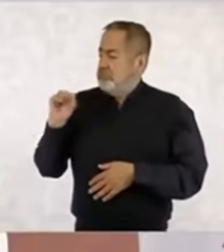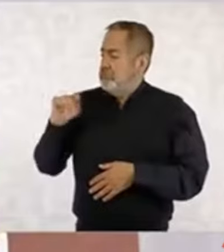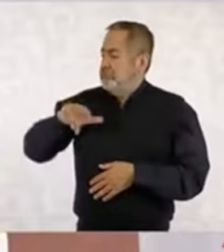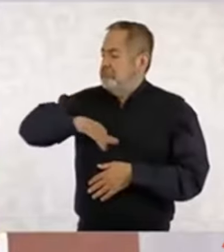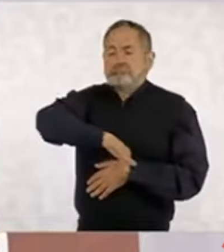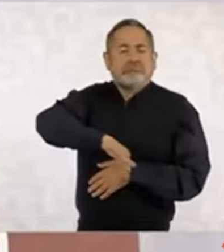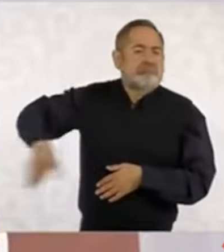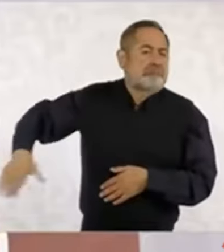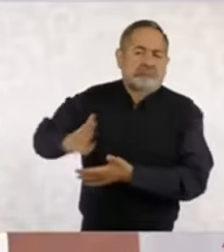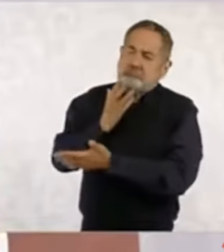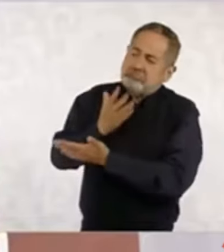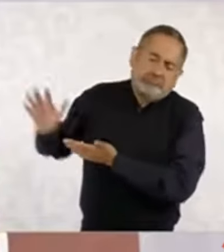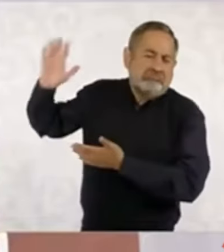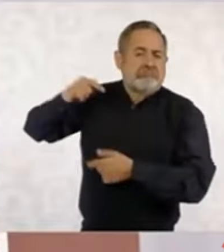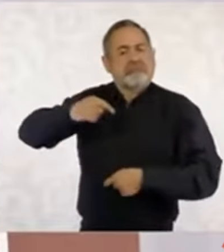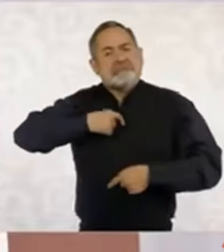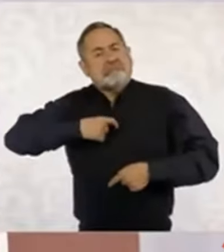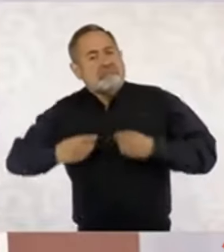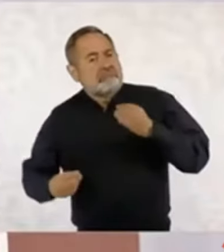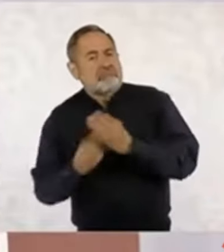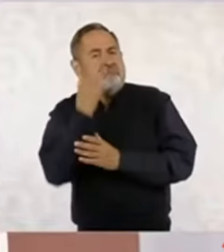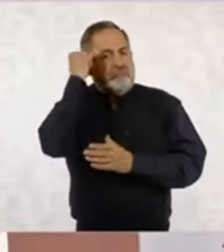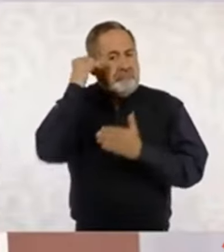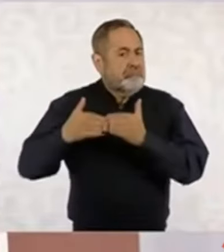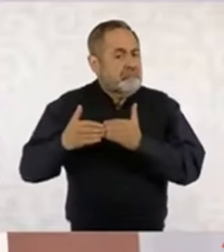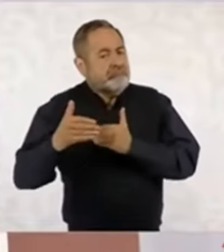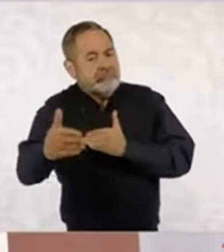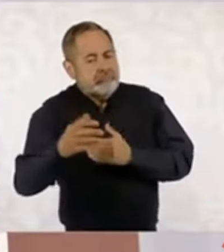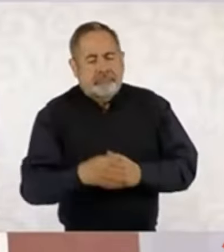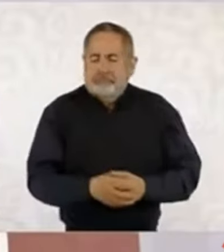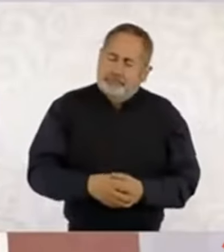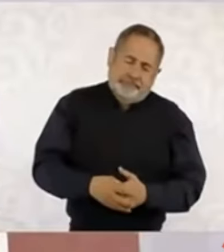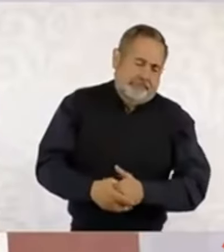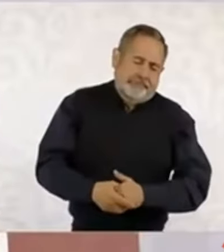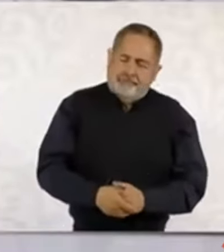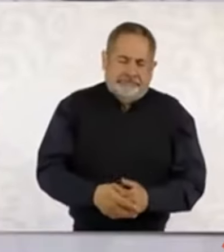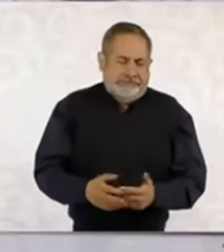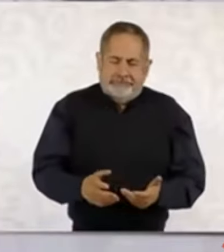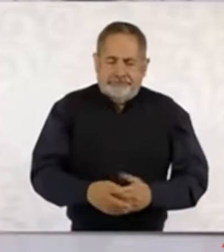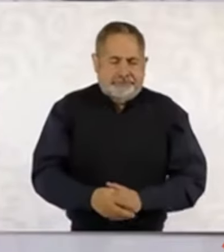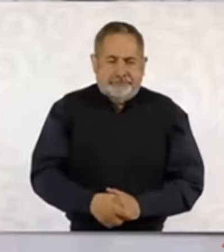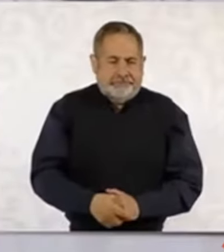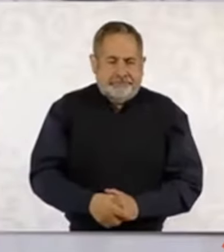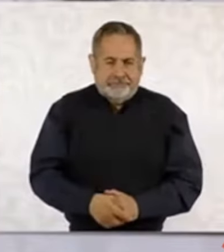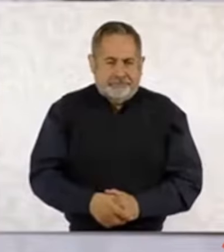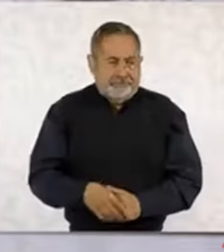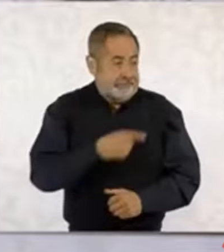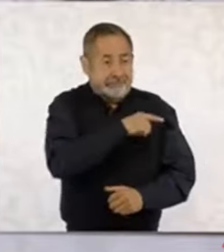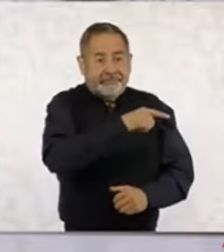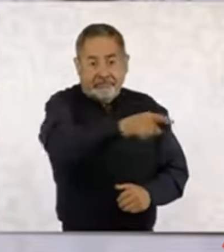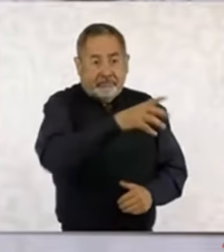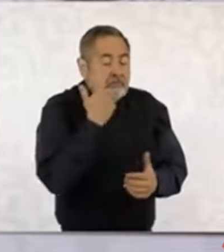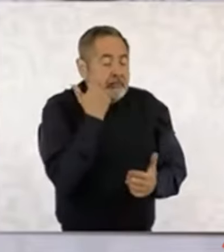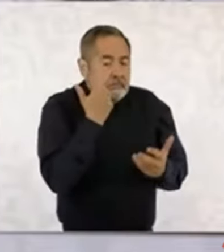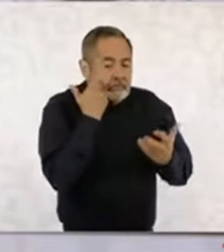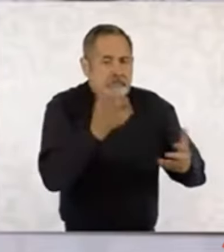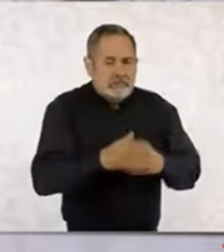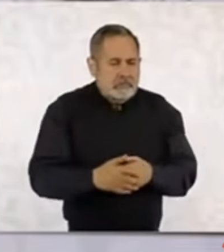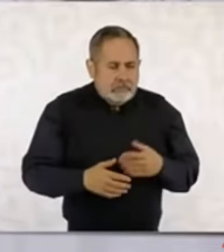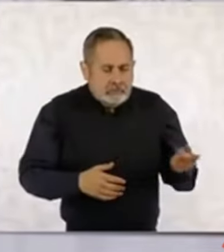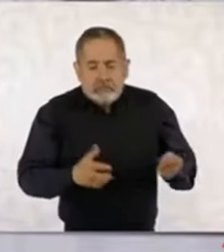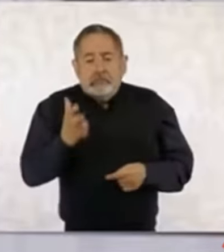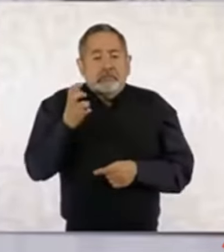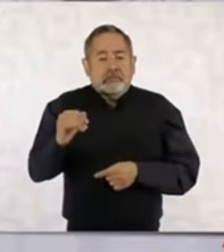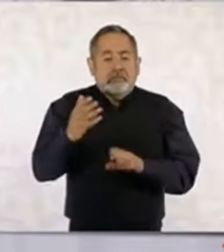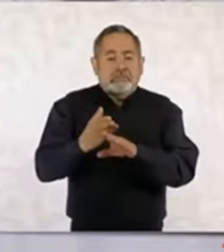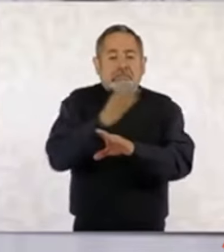de el pasado de López Obrador. Porque así eran los gobiernos priistas.